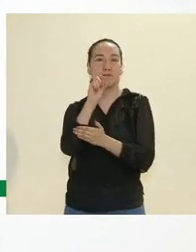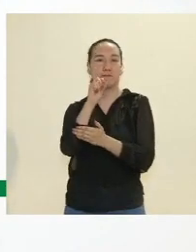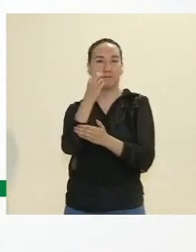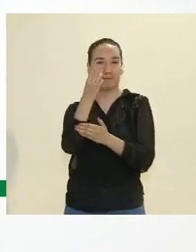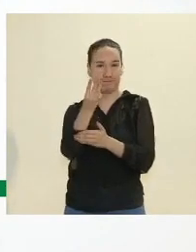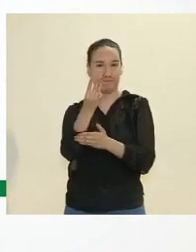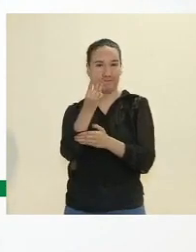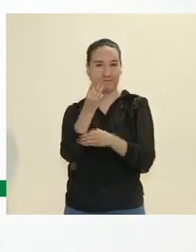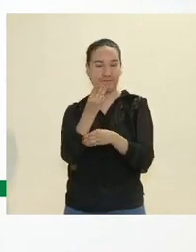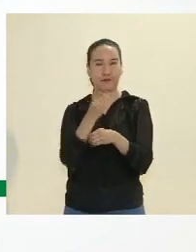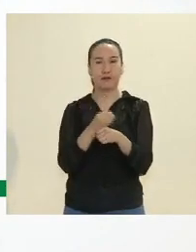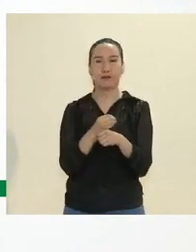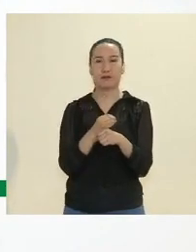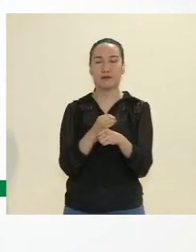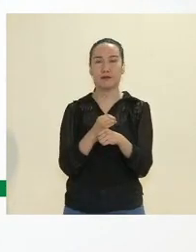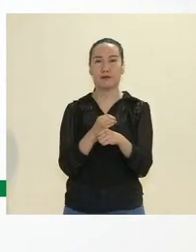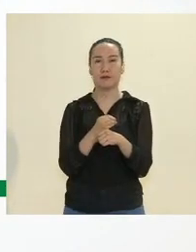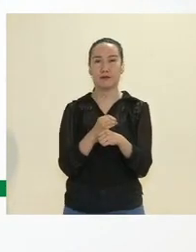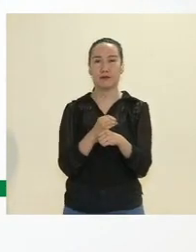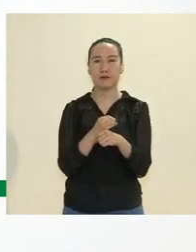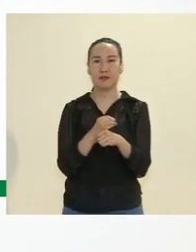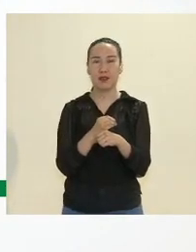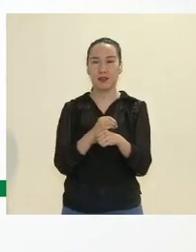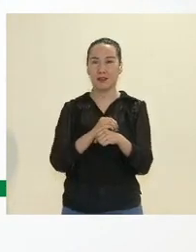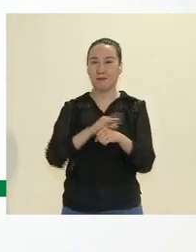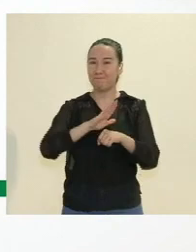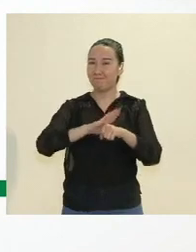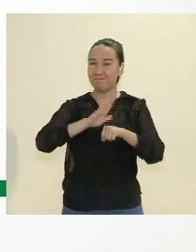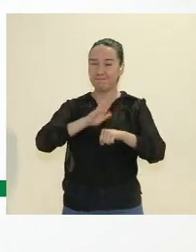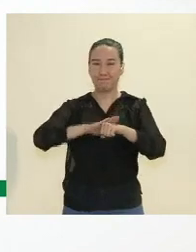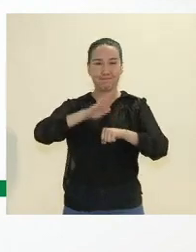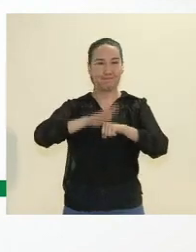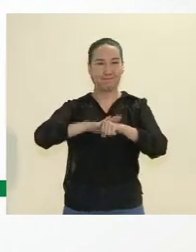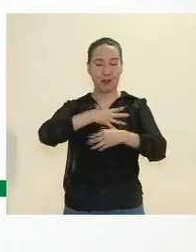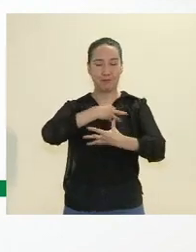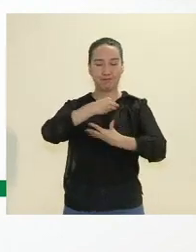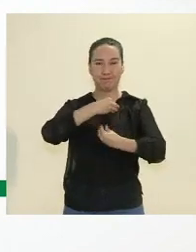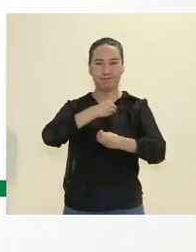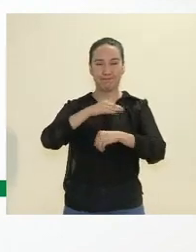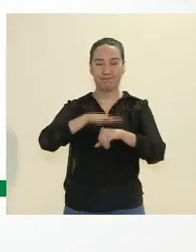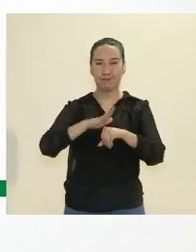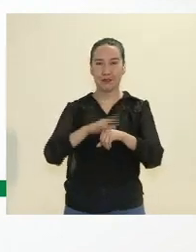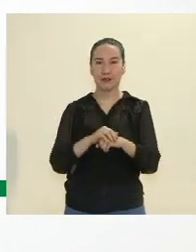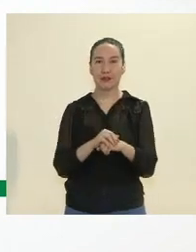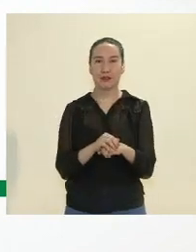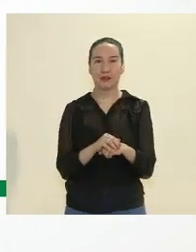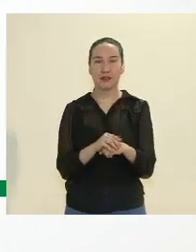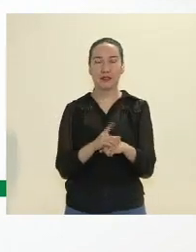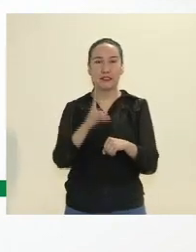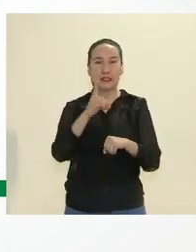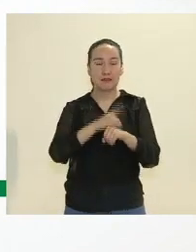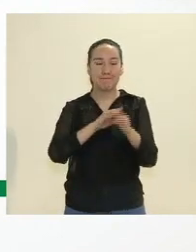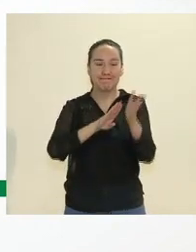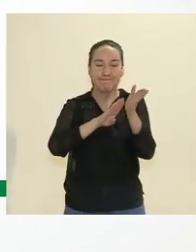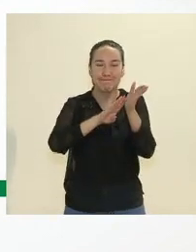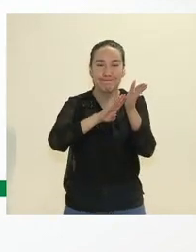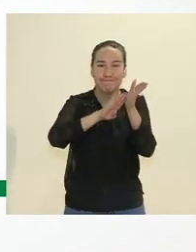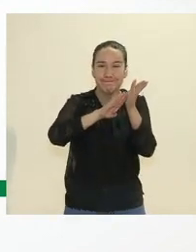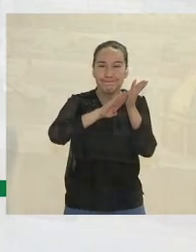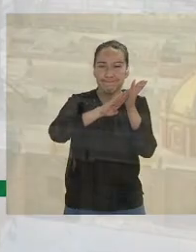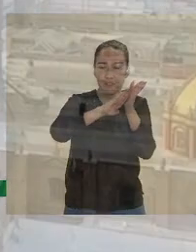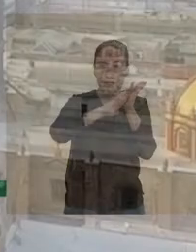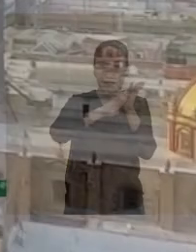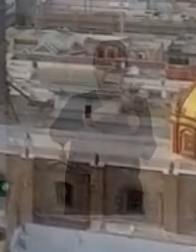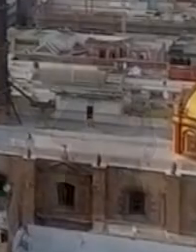en territorio potosino hasta registrar ciento son incluso miles de casos si la ciudadanía persiste en realizar actividades no